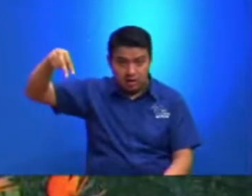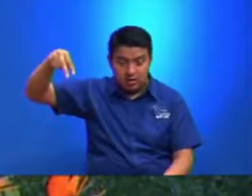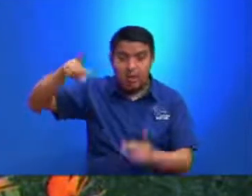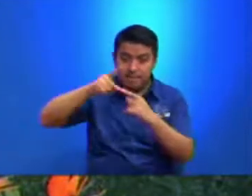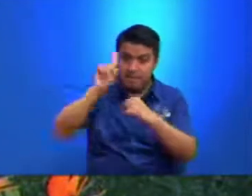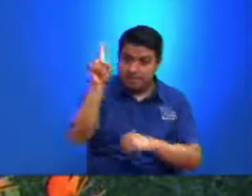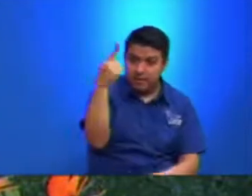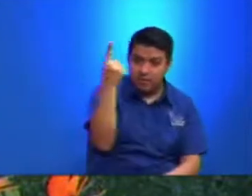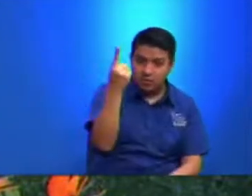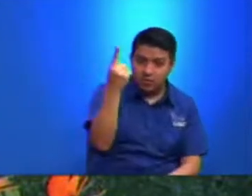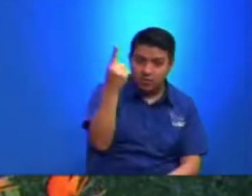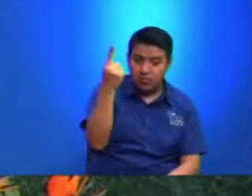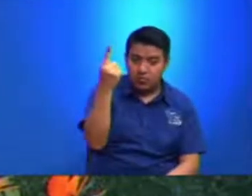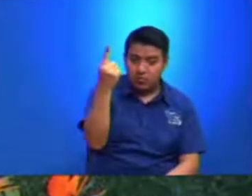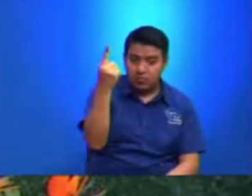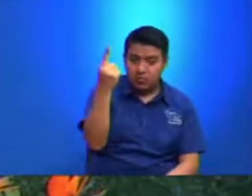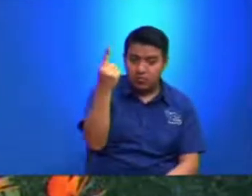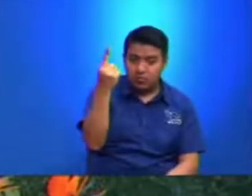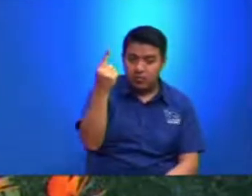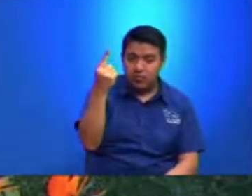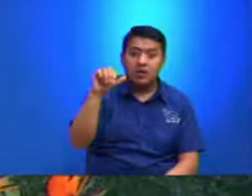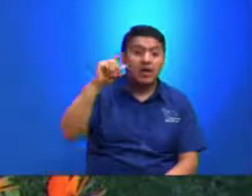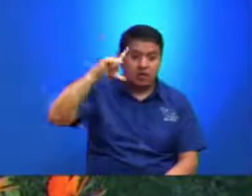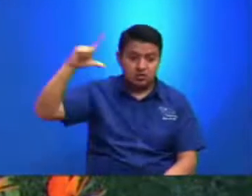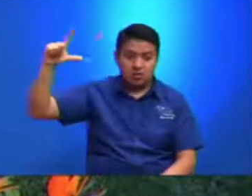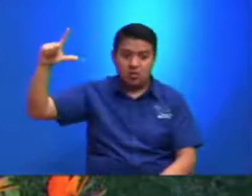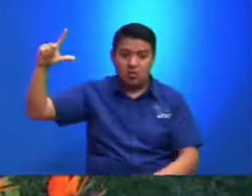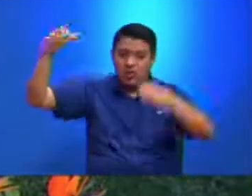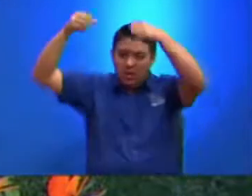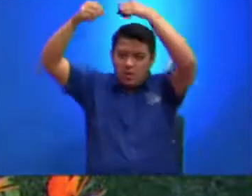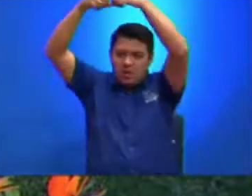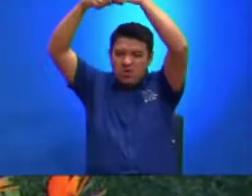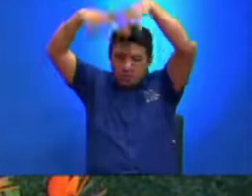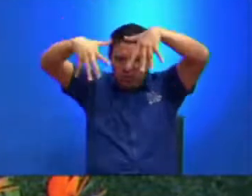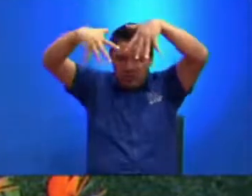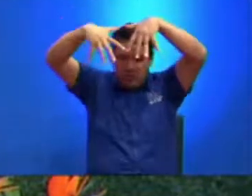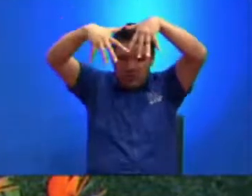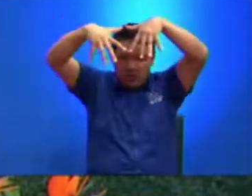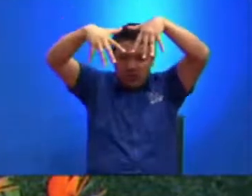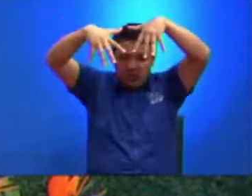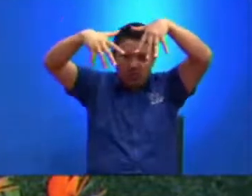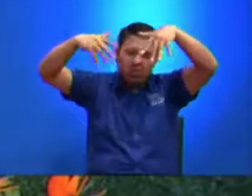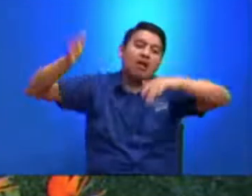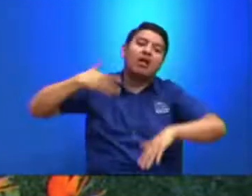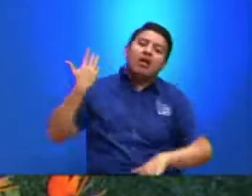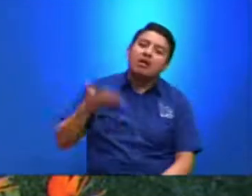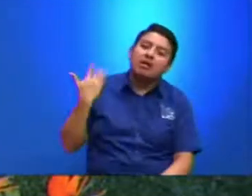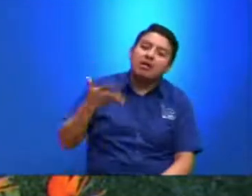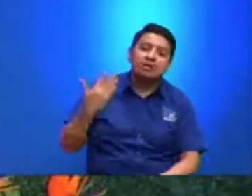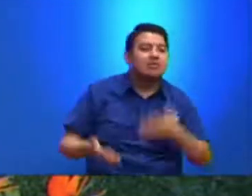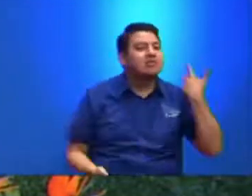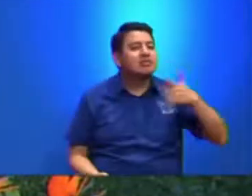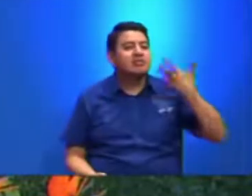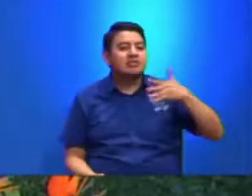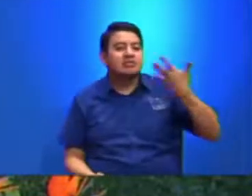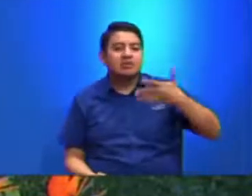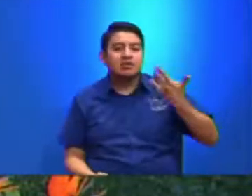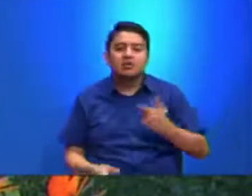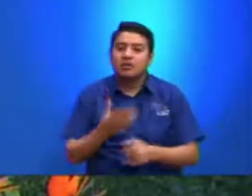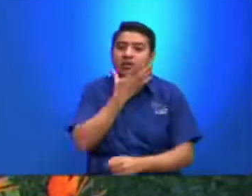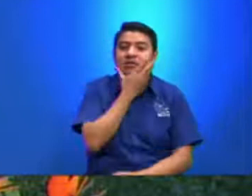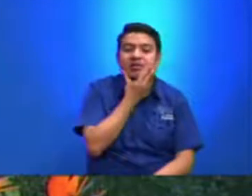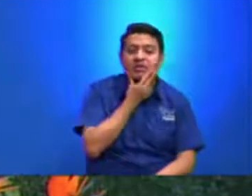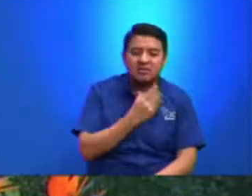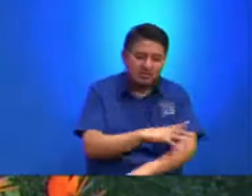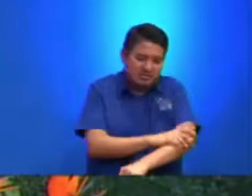uno. Es decir, uno anda en un lugar tan seco que lo traslada,